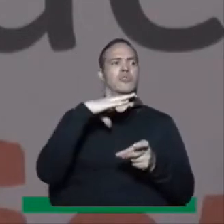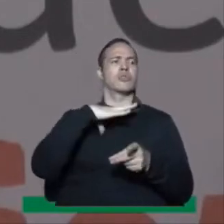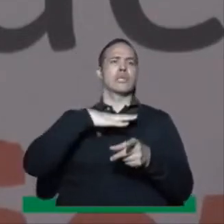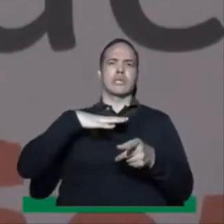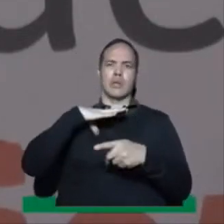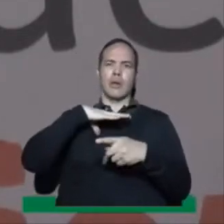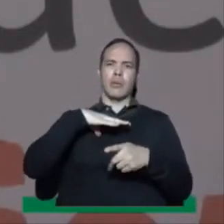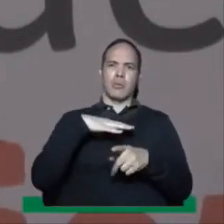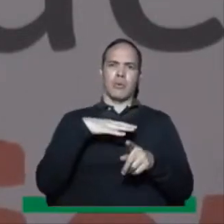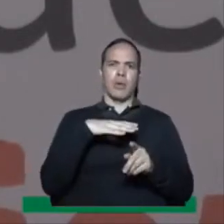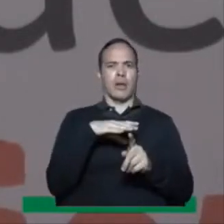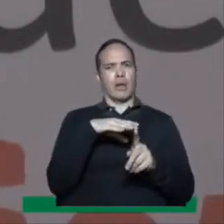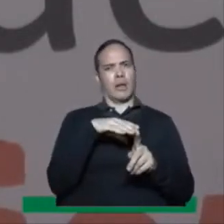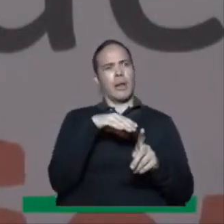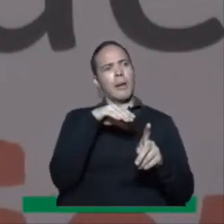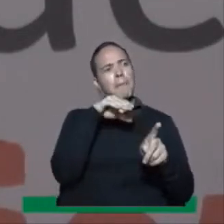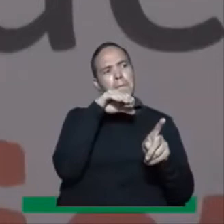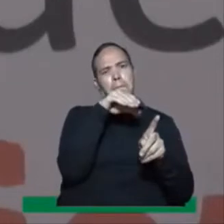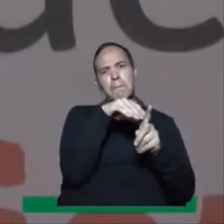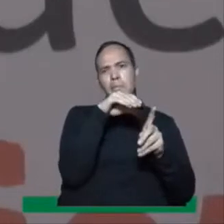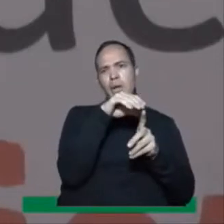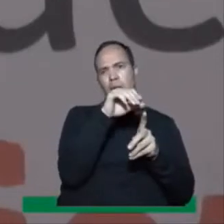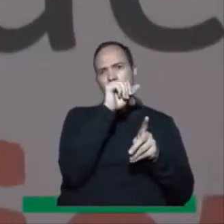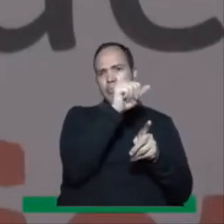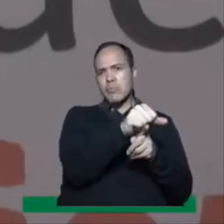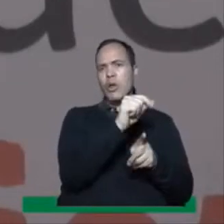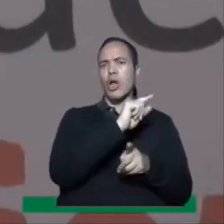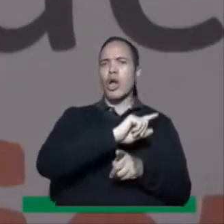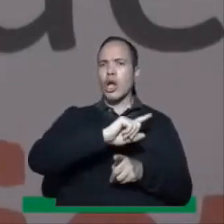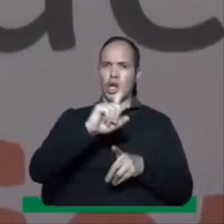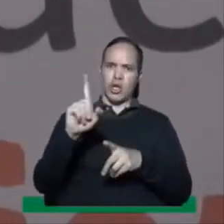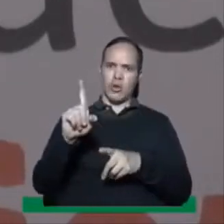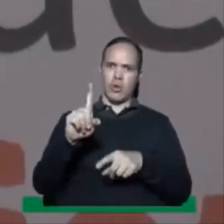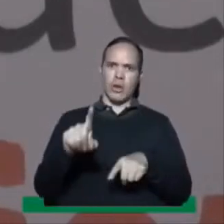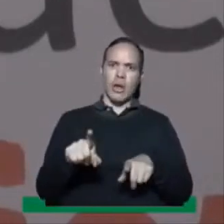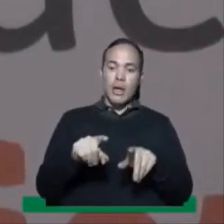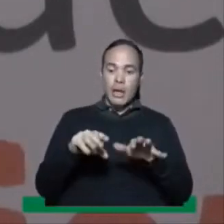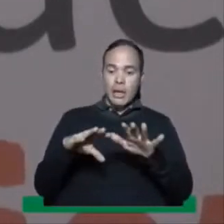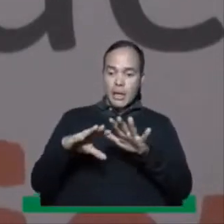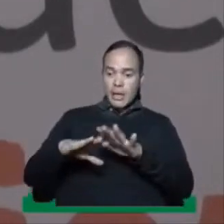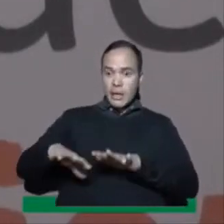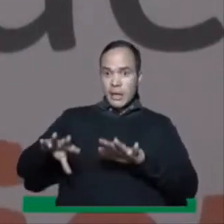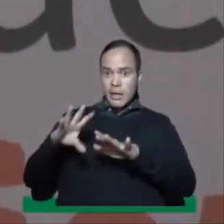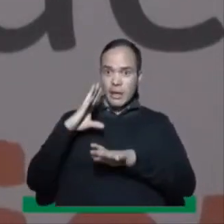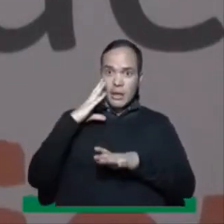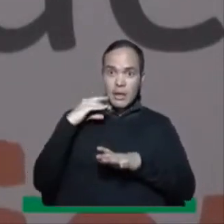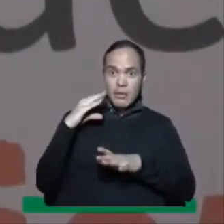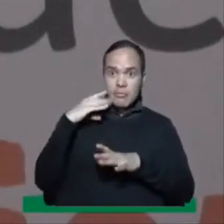en la zona donde nosotros realizamos la experiencia los espacios son muy reducidos